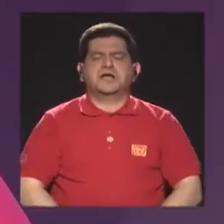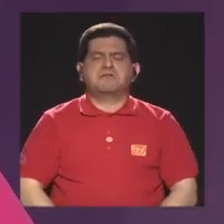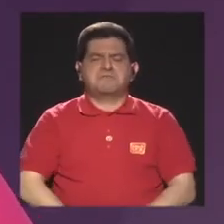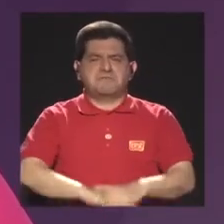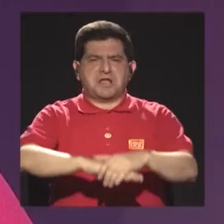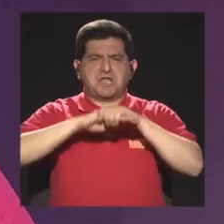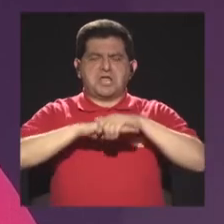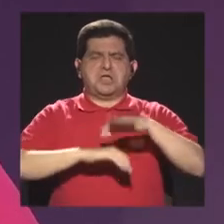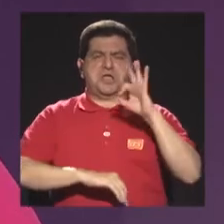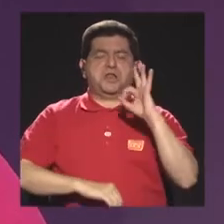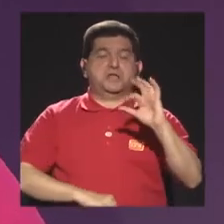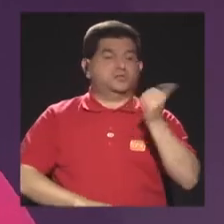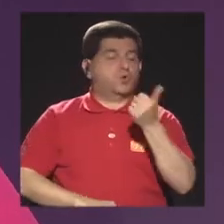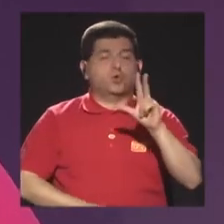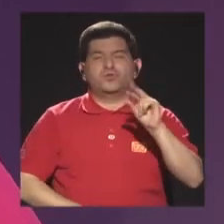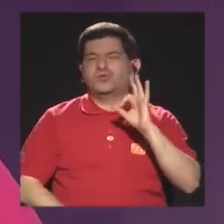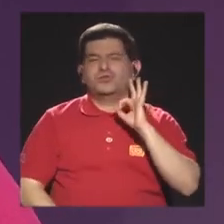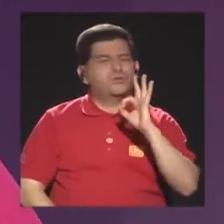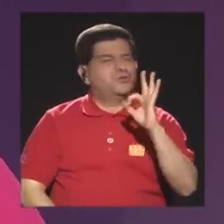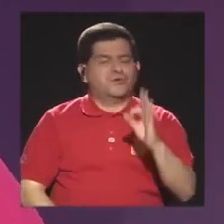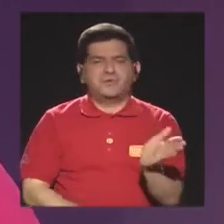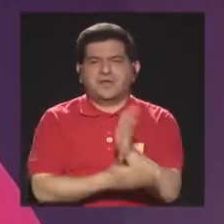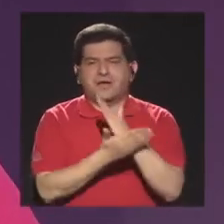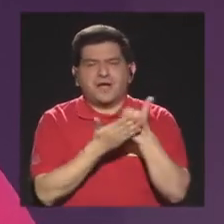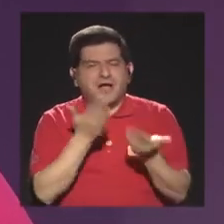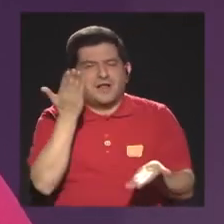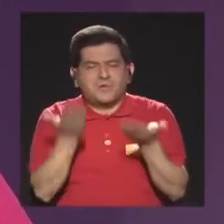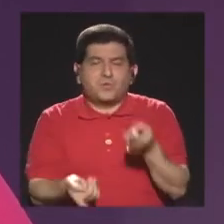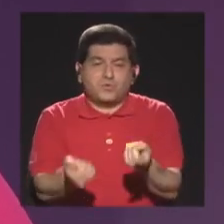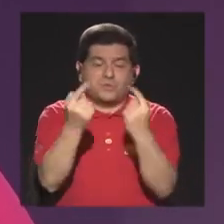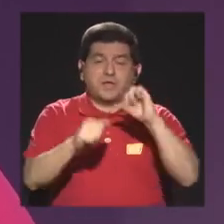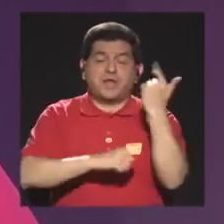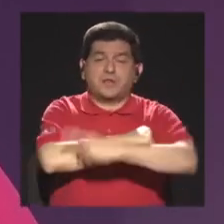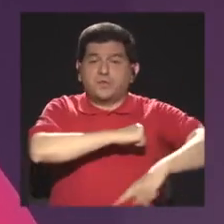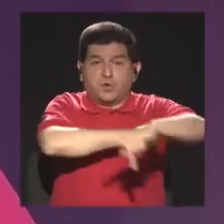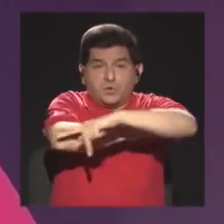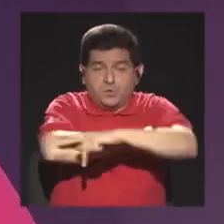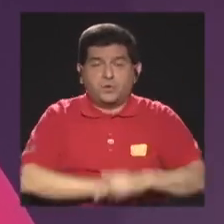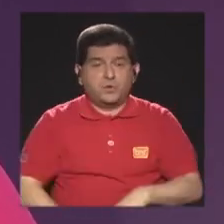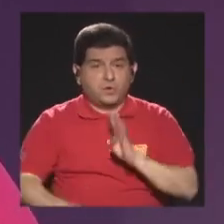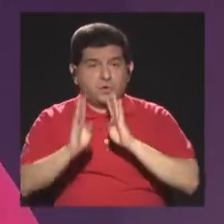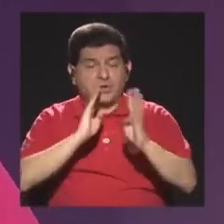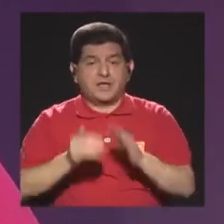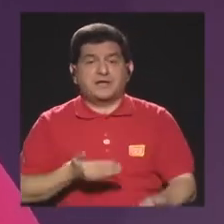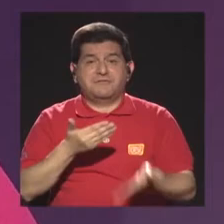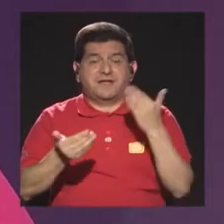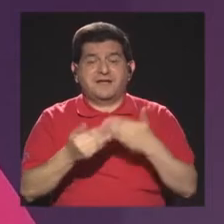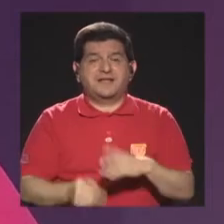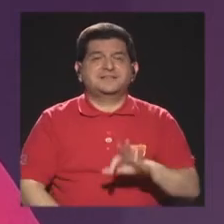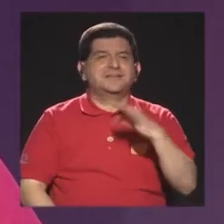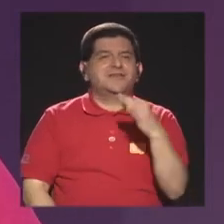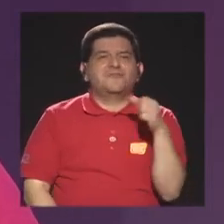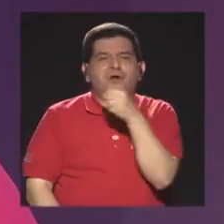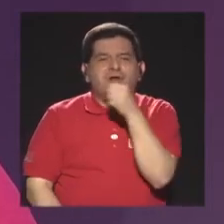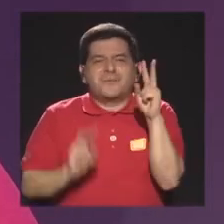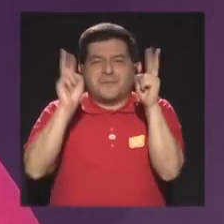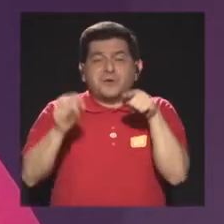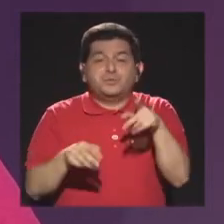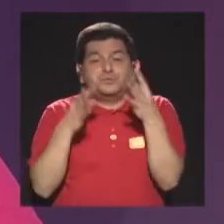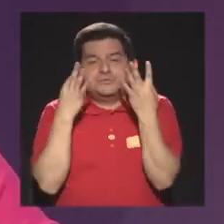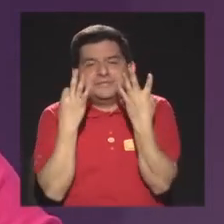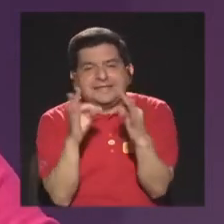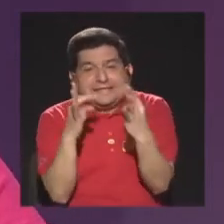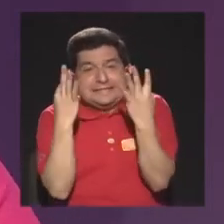bien y hay otros que no tan bien. Hay algunos que vienen de otros países que hablan casi cantado y usted tiene que